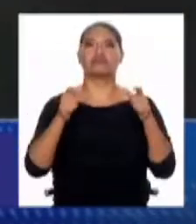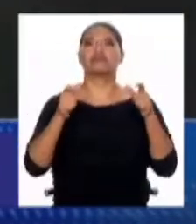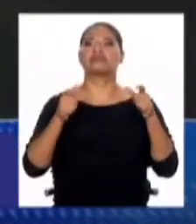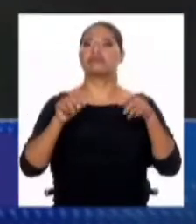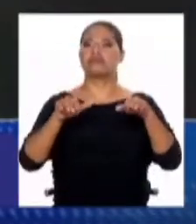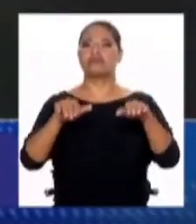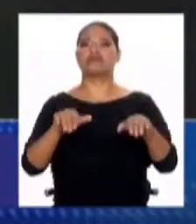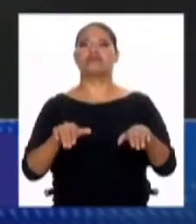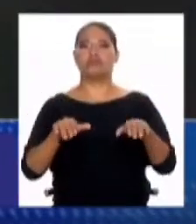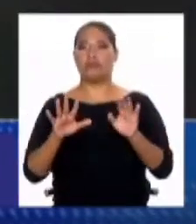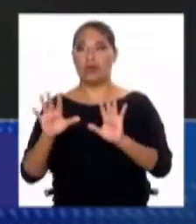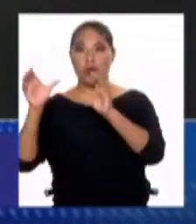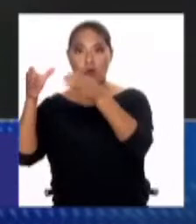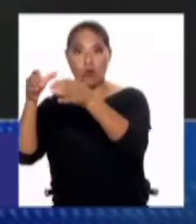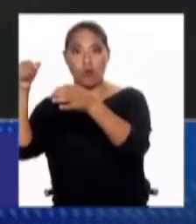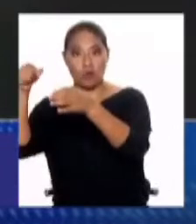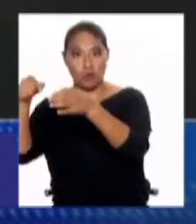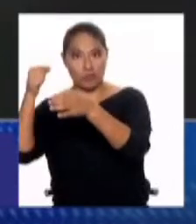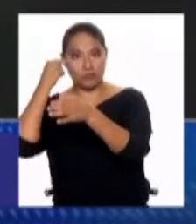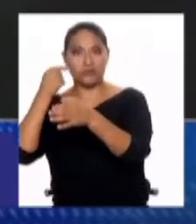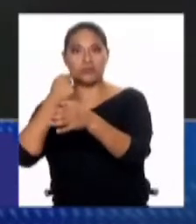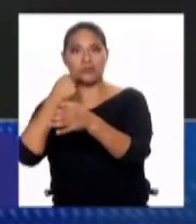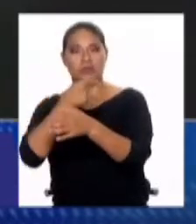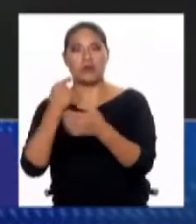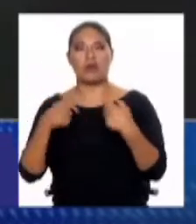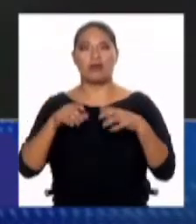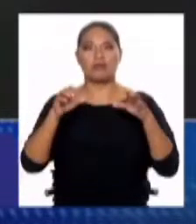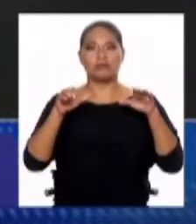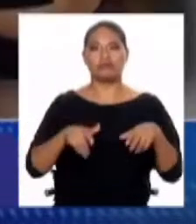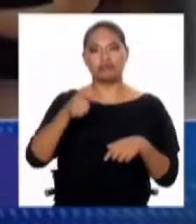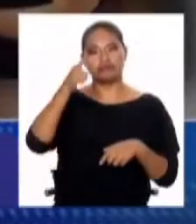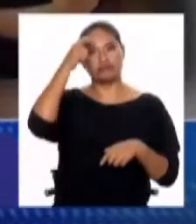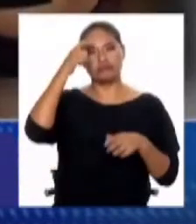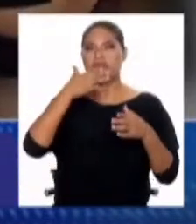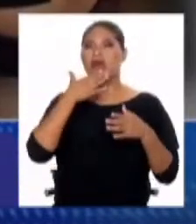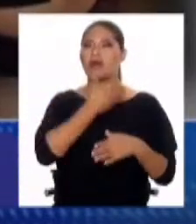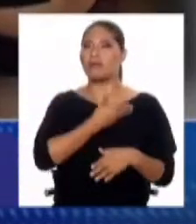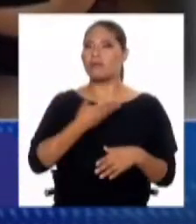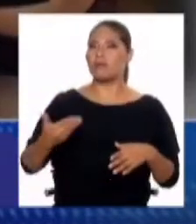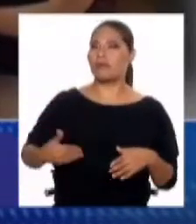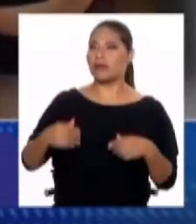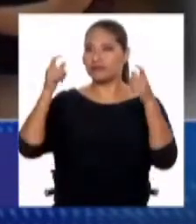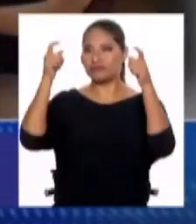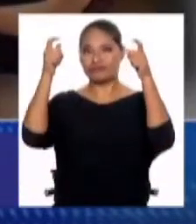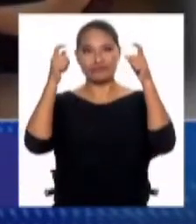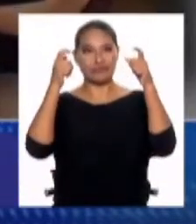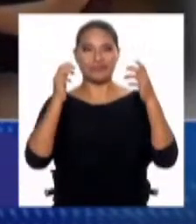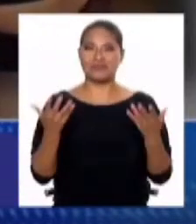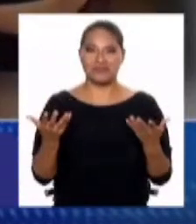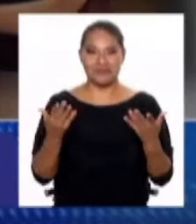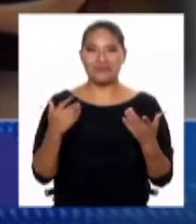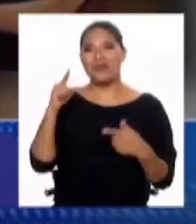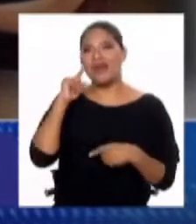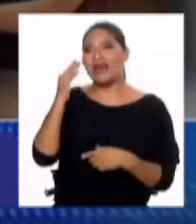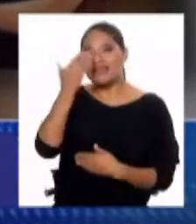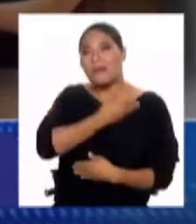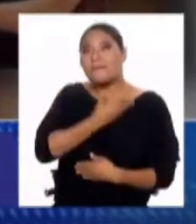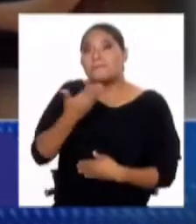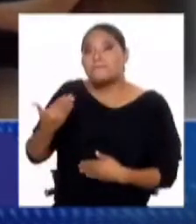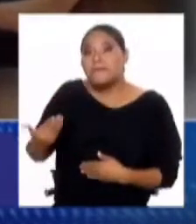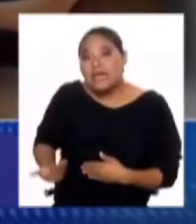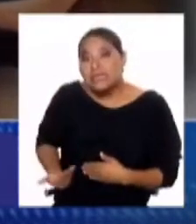el Congreso lo diga, no es el primer poder del Estado, el Congreso es el es la figura presidencial.